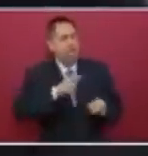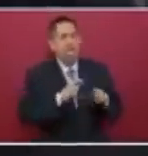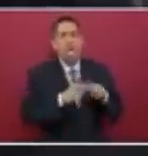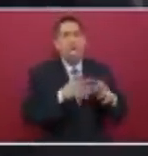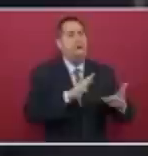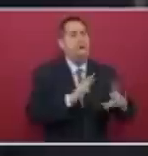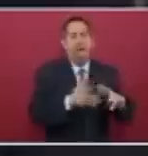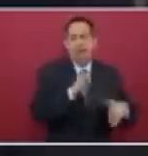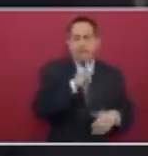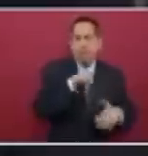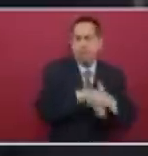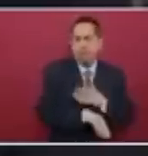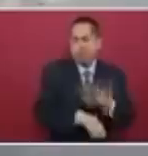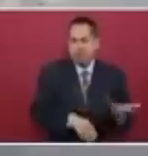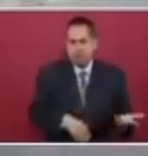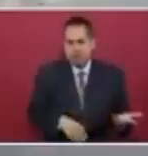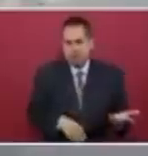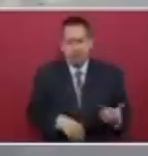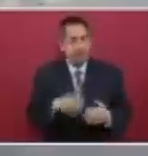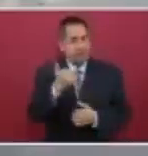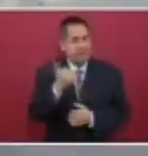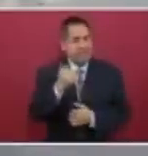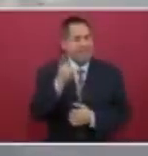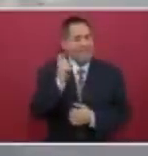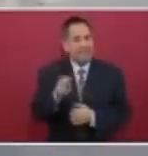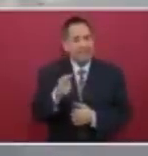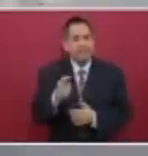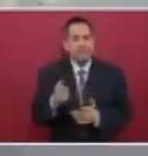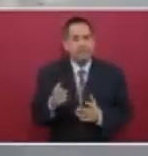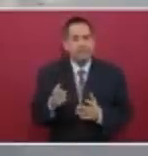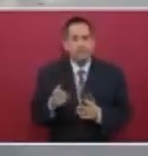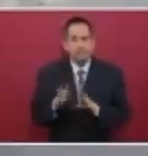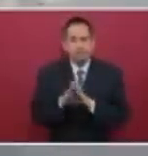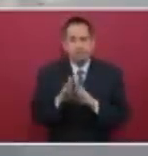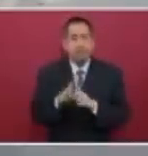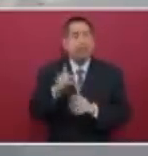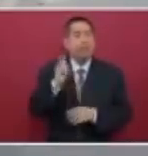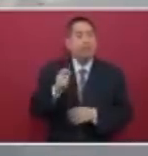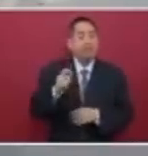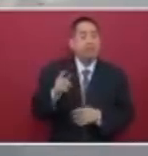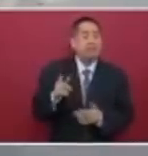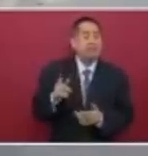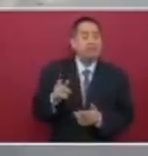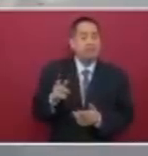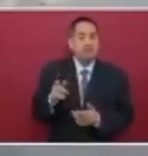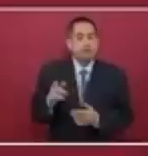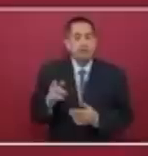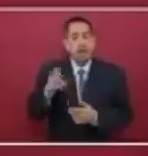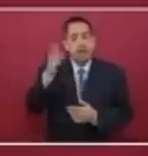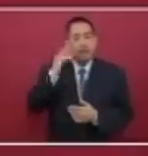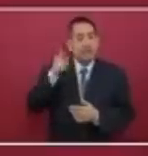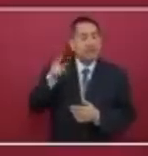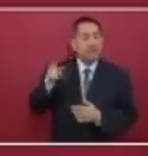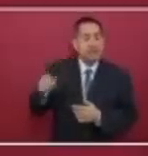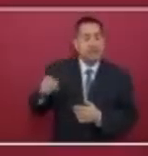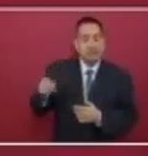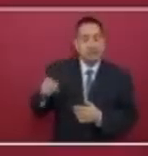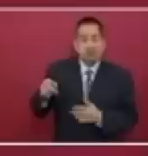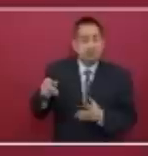y sobre todo por quitarles por qué por quitarle todos